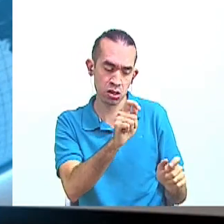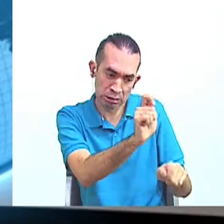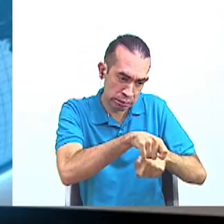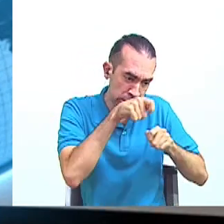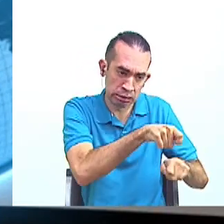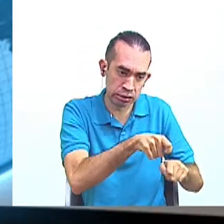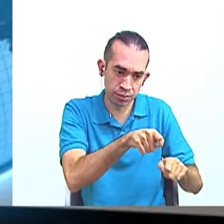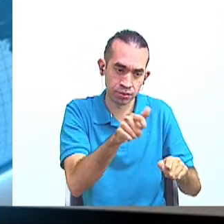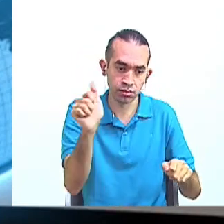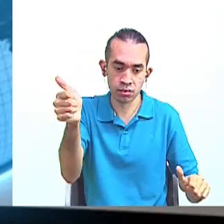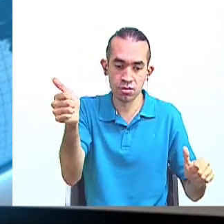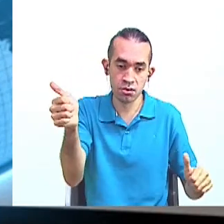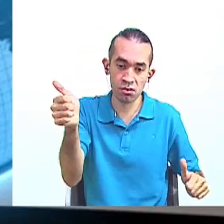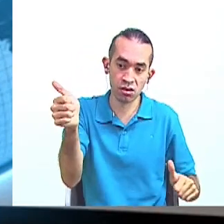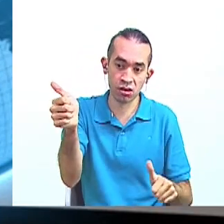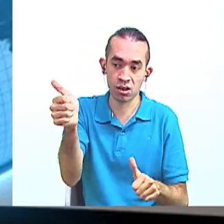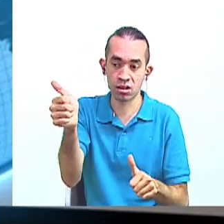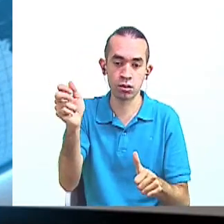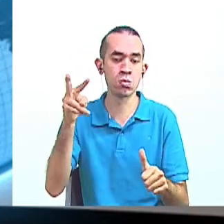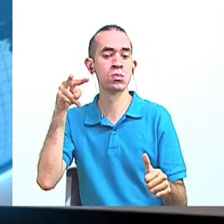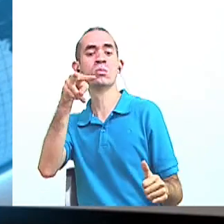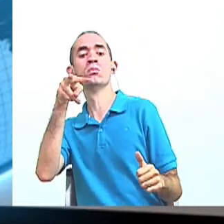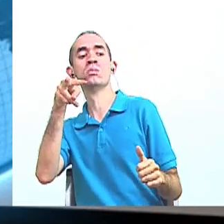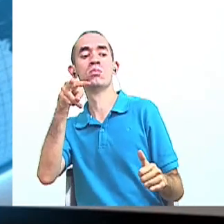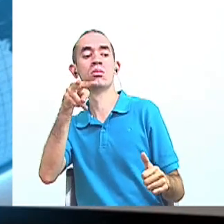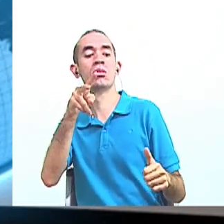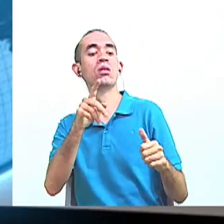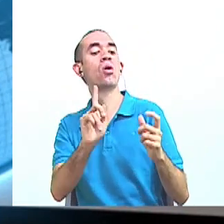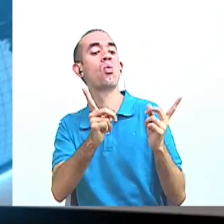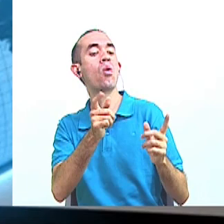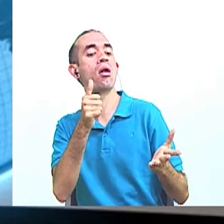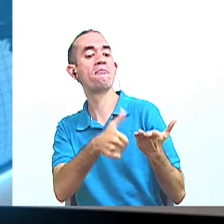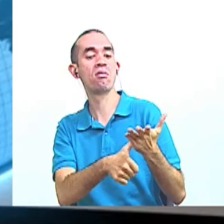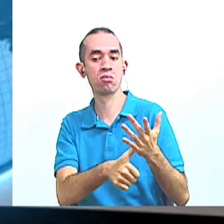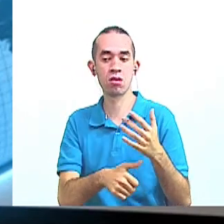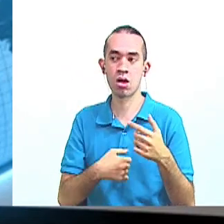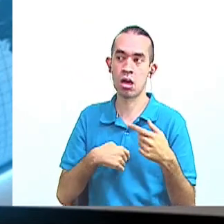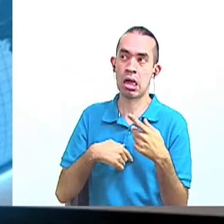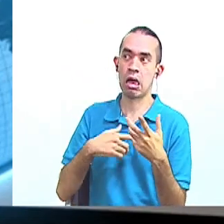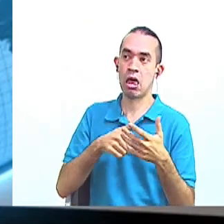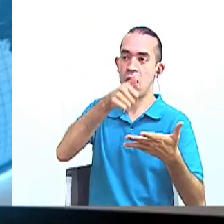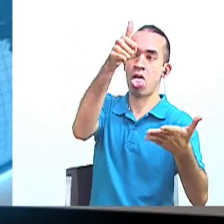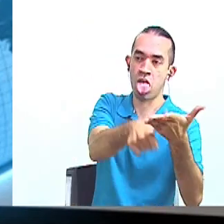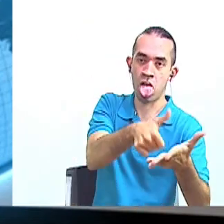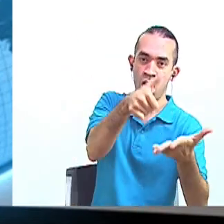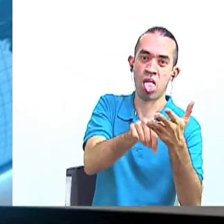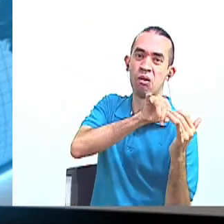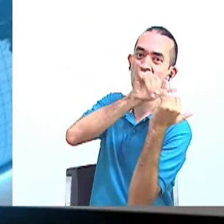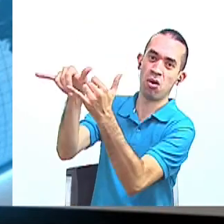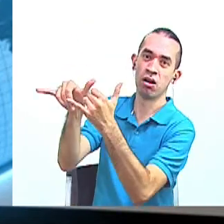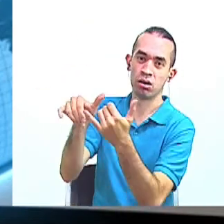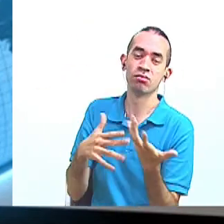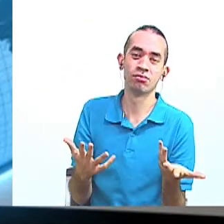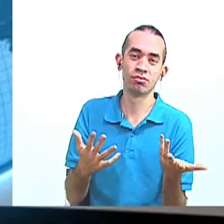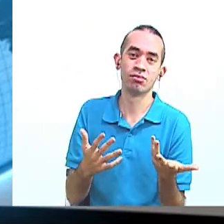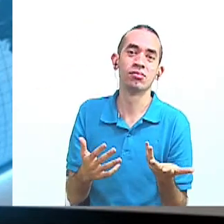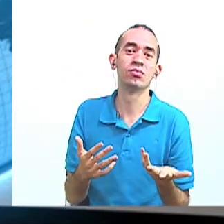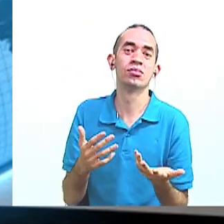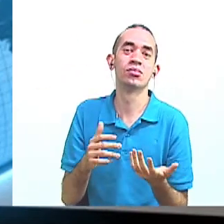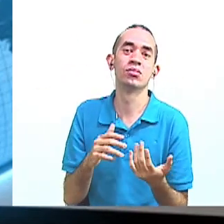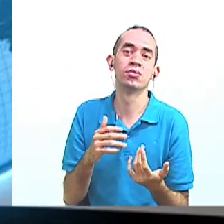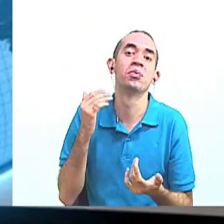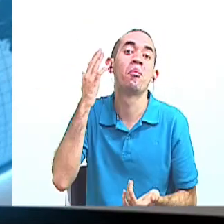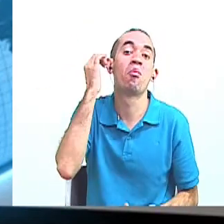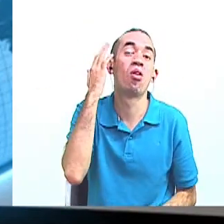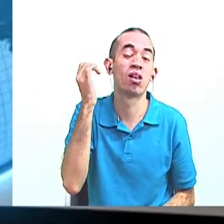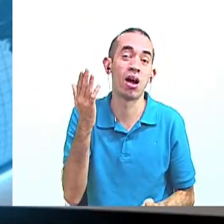debían seguramente votar por el candidato de preferencia del dueño de la finca, de su patrón. De otra manera, a lo mejor